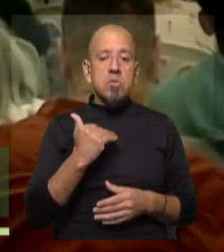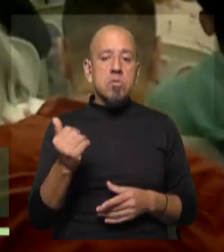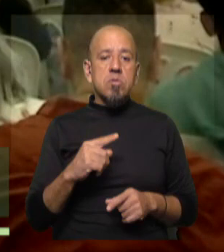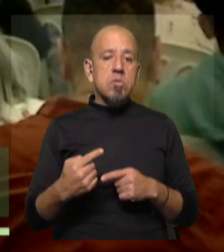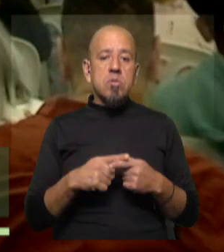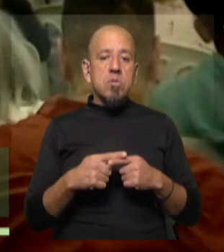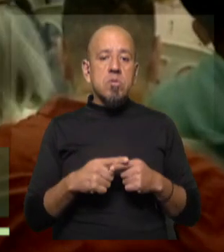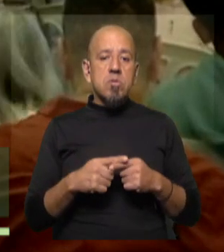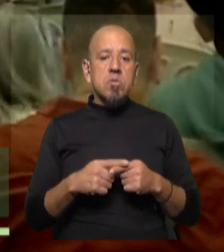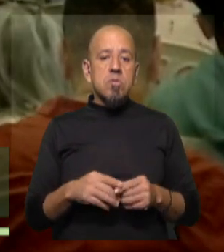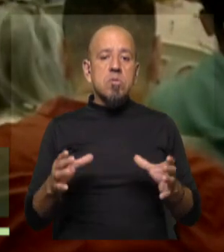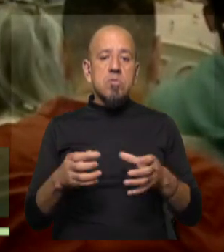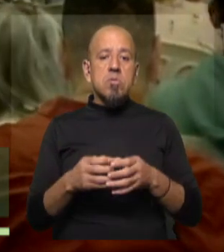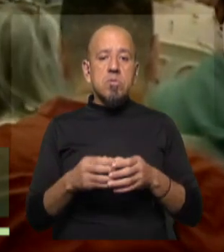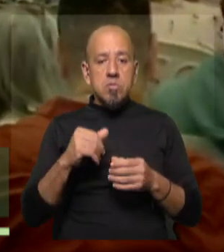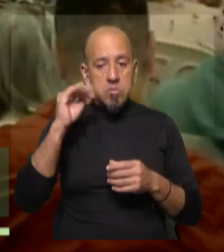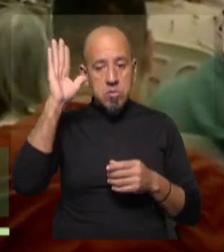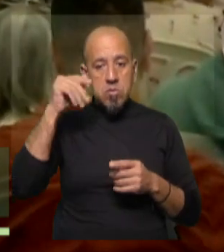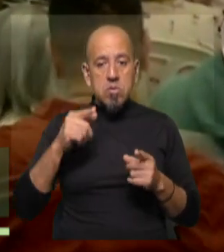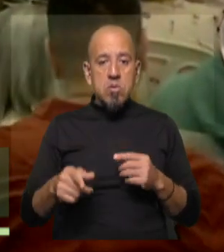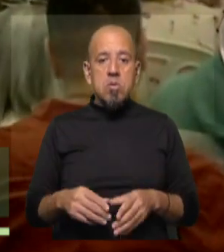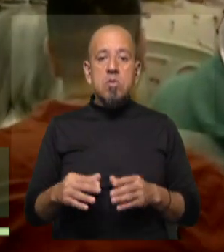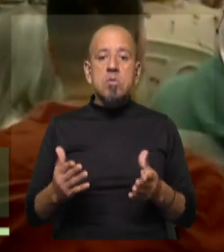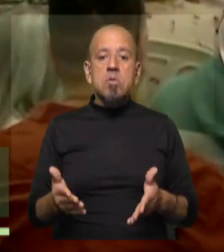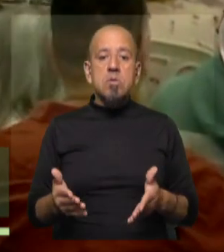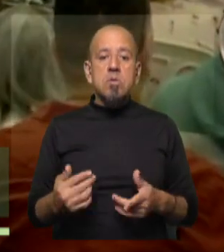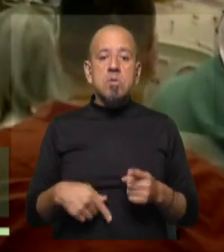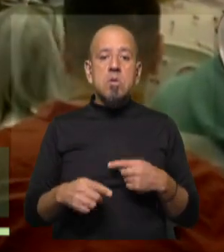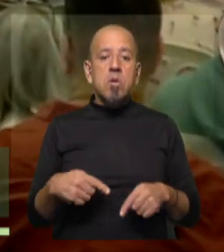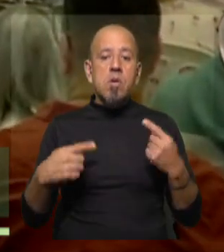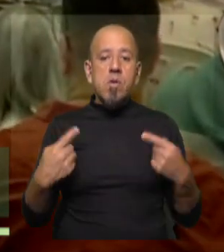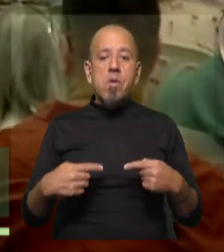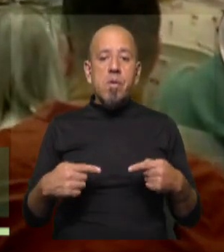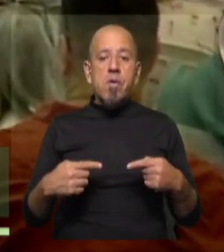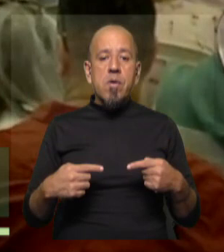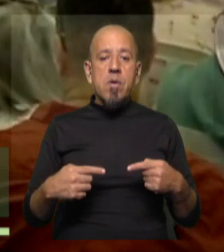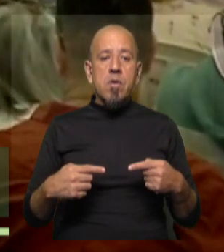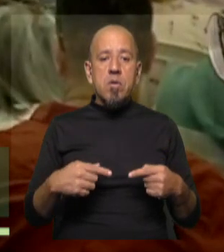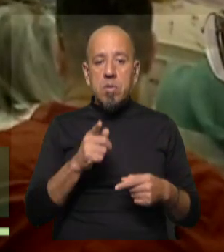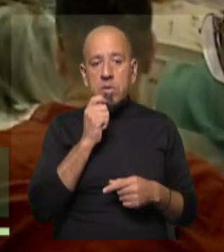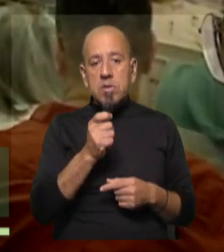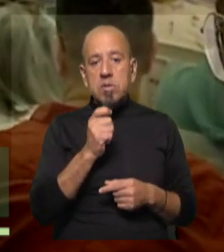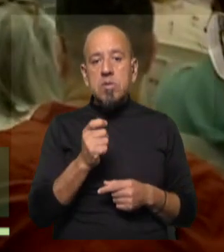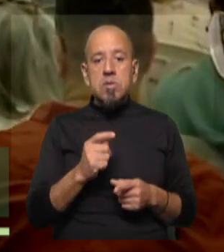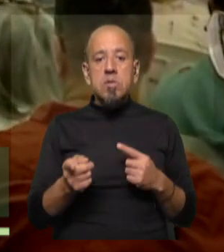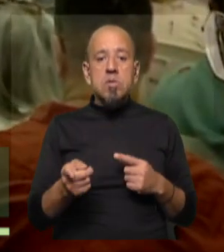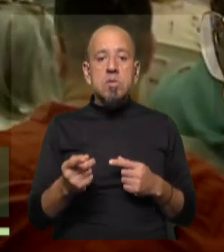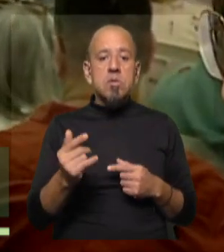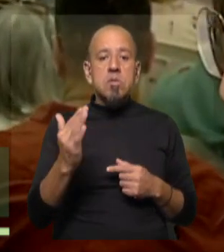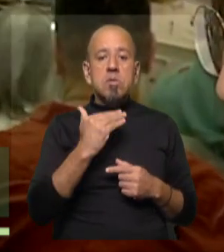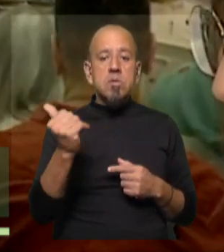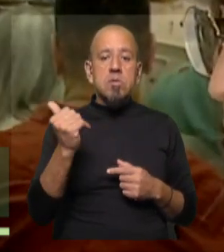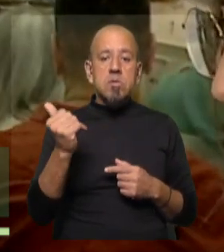discutir sobre la coalición republicana. Se da por ello, es un debate de la prensa o en la prensa. Cuando me convoquen,